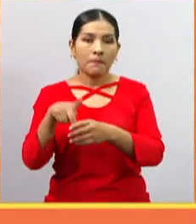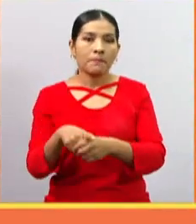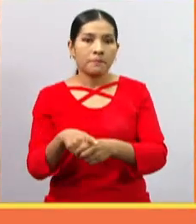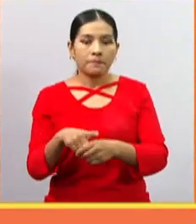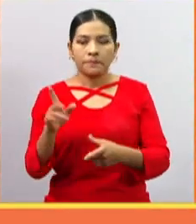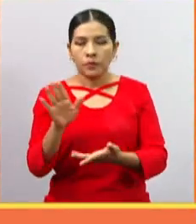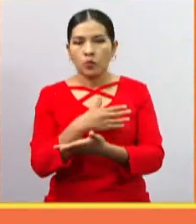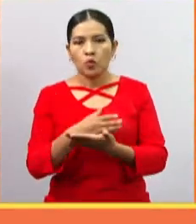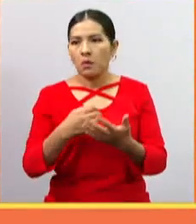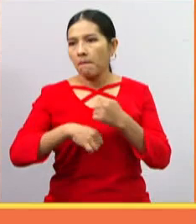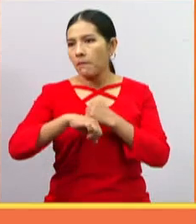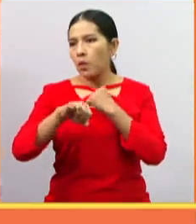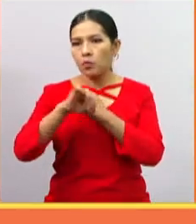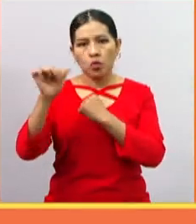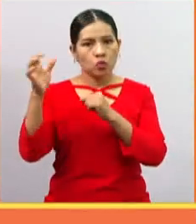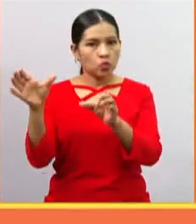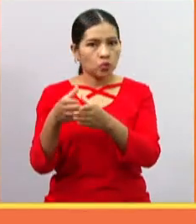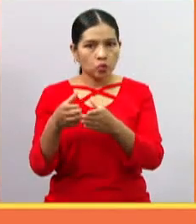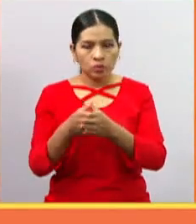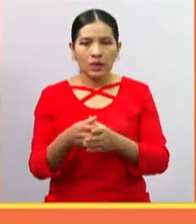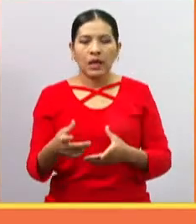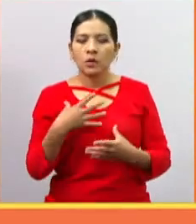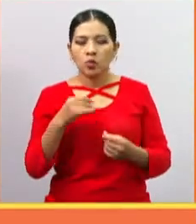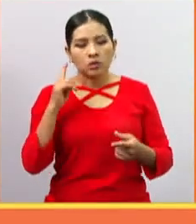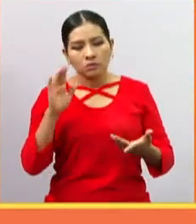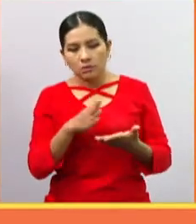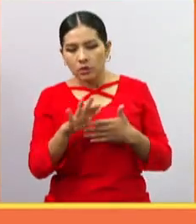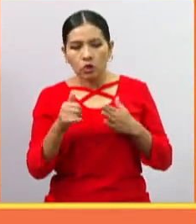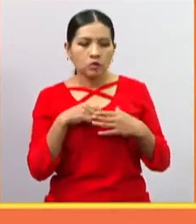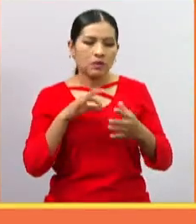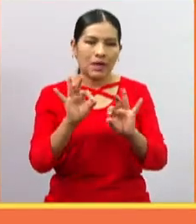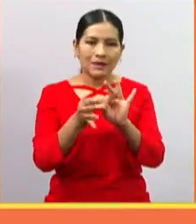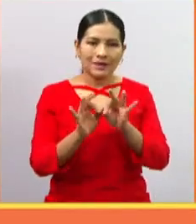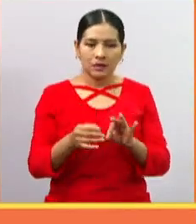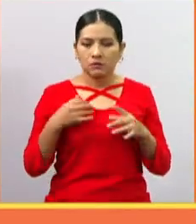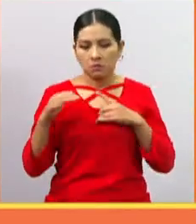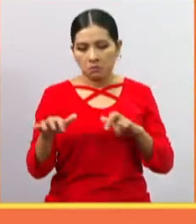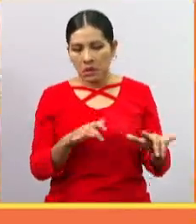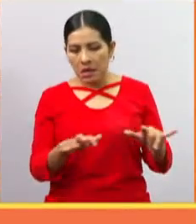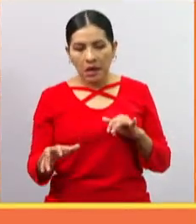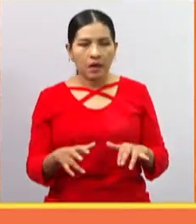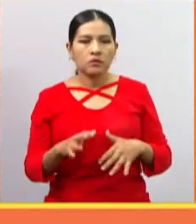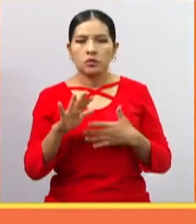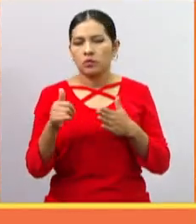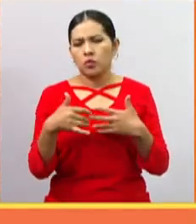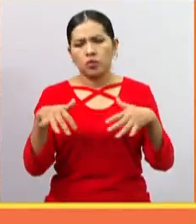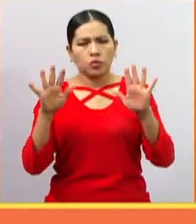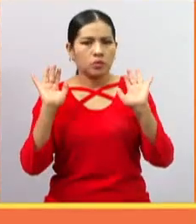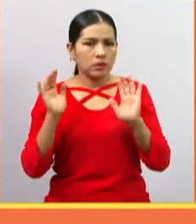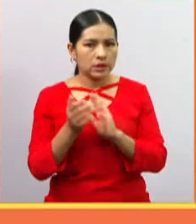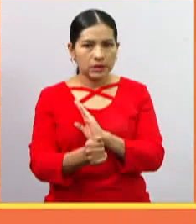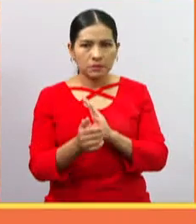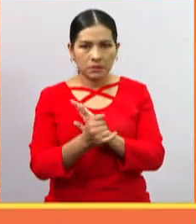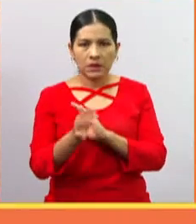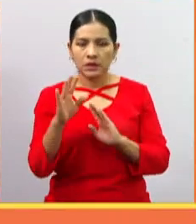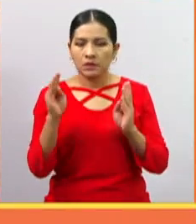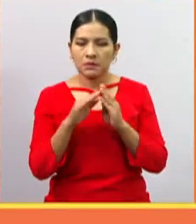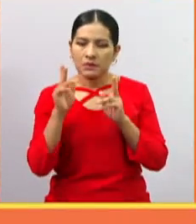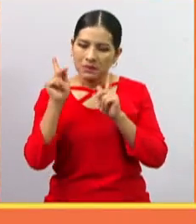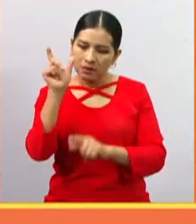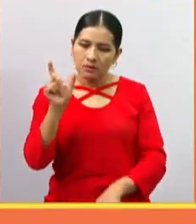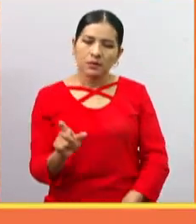de música popular, arreglista, tocaba el trombón, tocaba el piano, en fin, un hombre muy talentoso y una extraordinaria